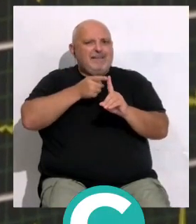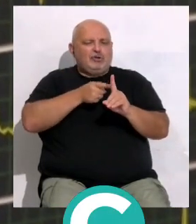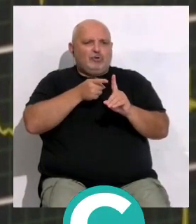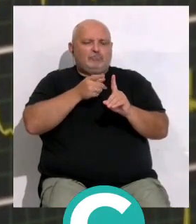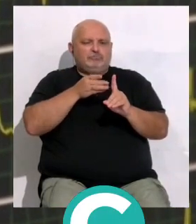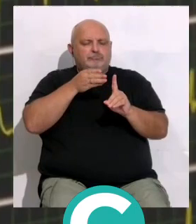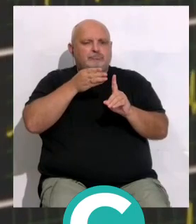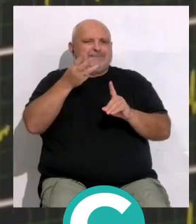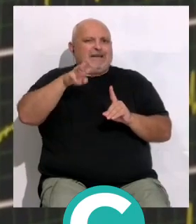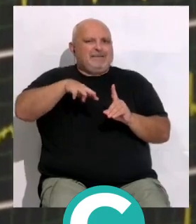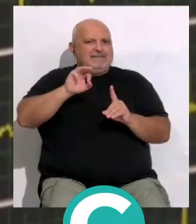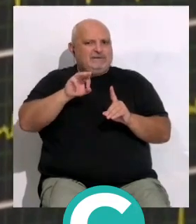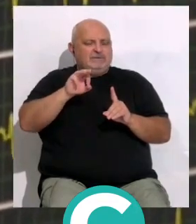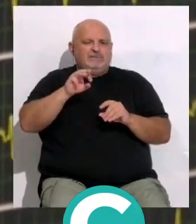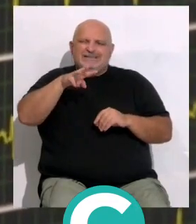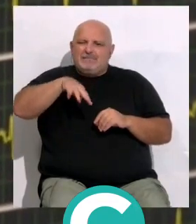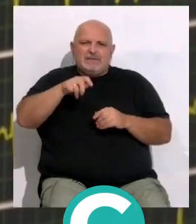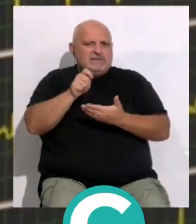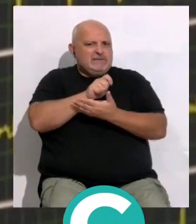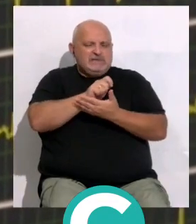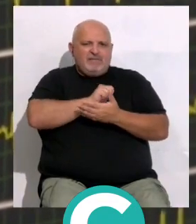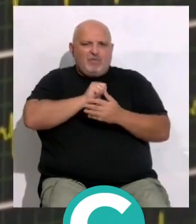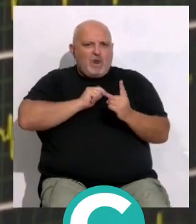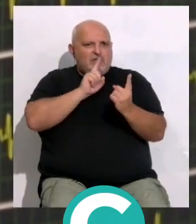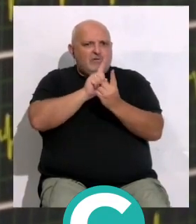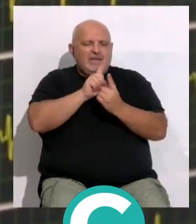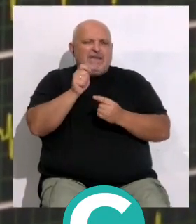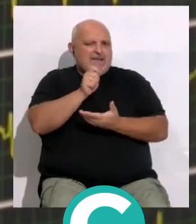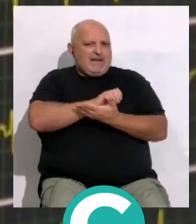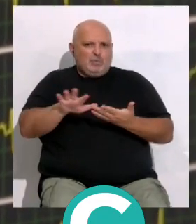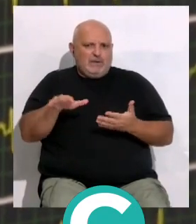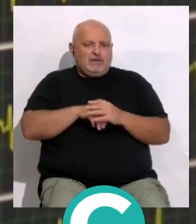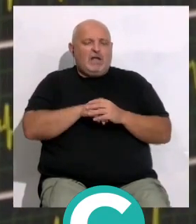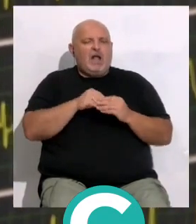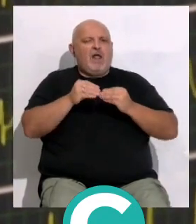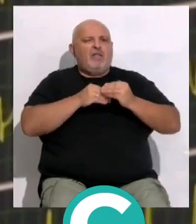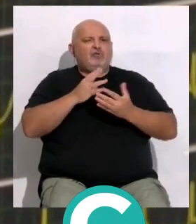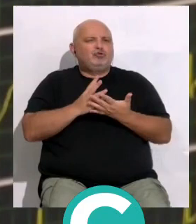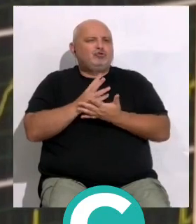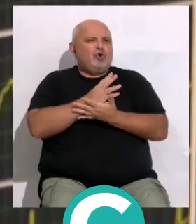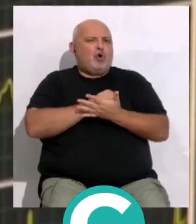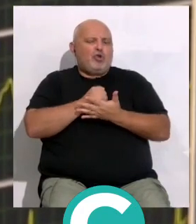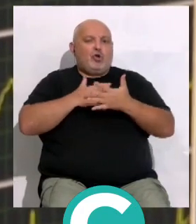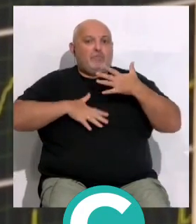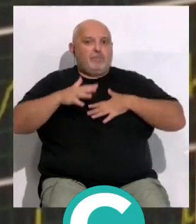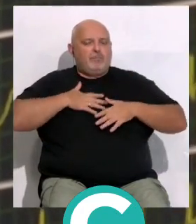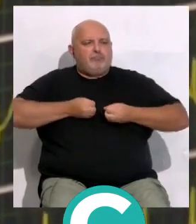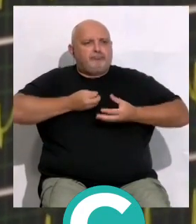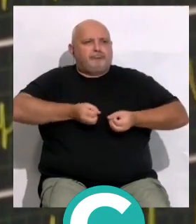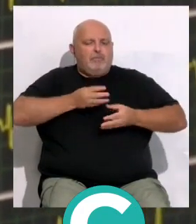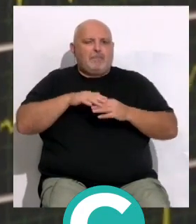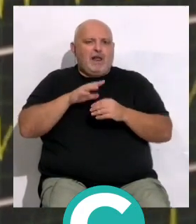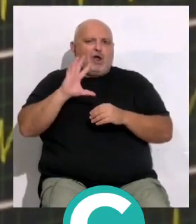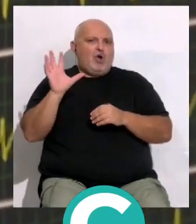paciente durante 3 meses de forma totalmente individualizada y gratuita, aplicando todos sus conocimientos científicos